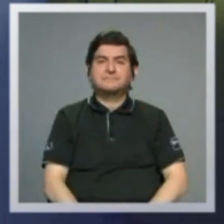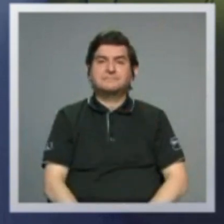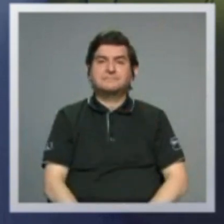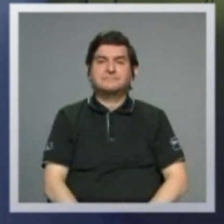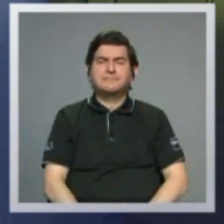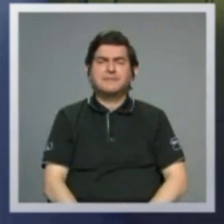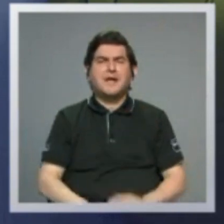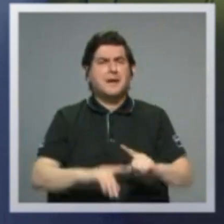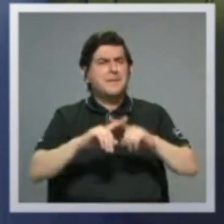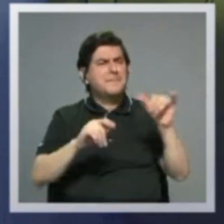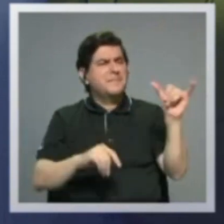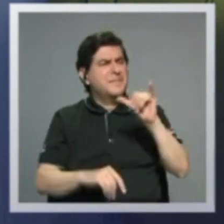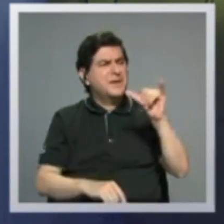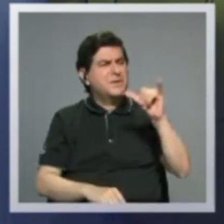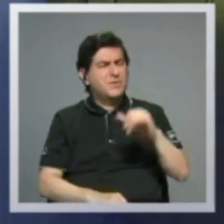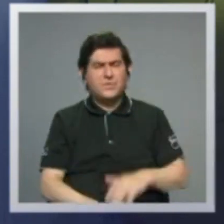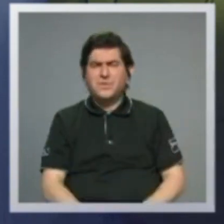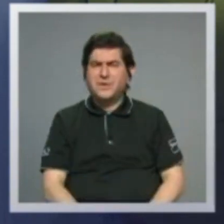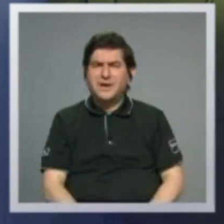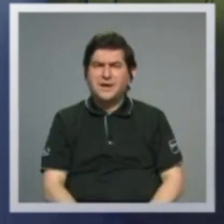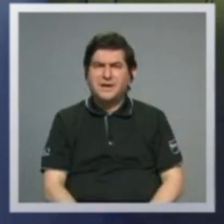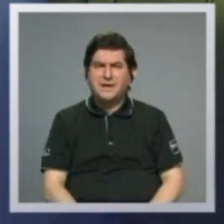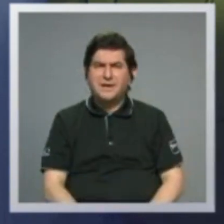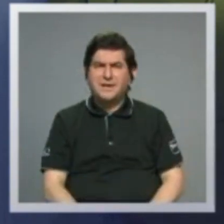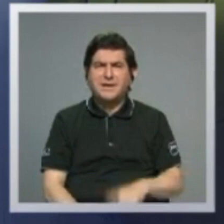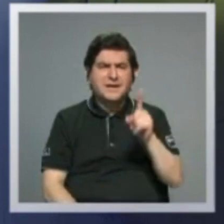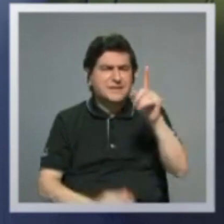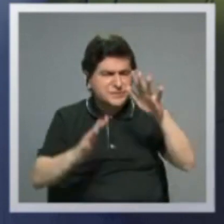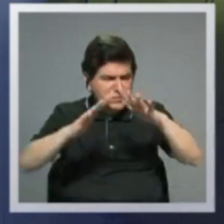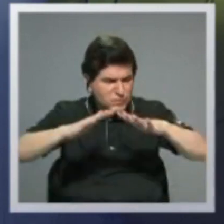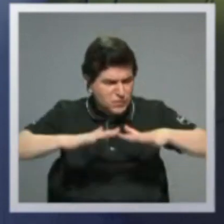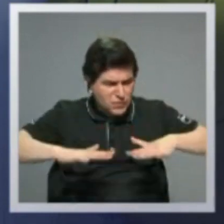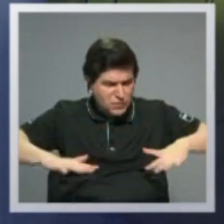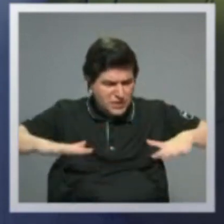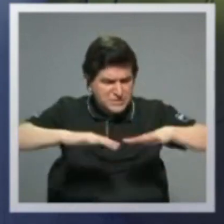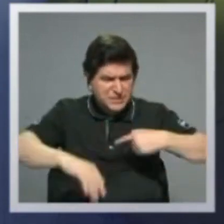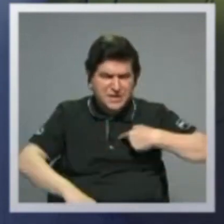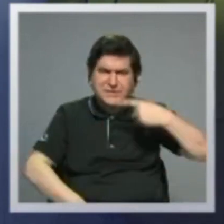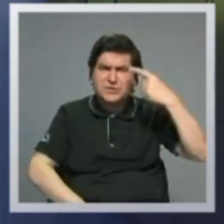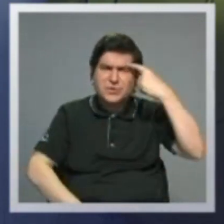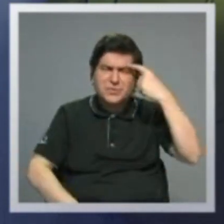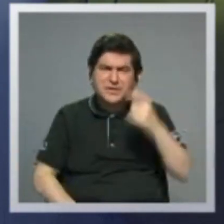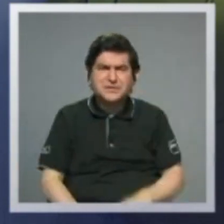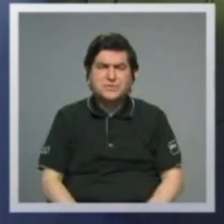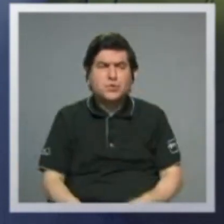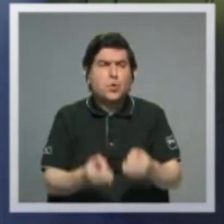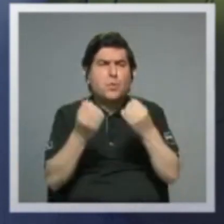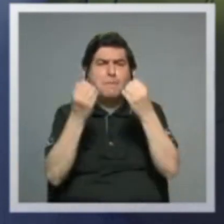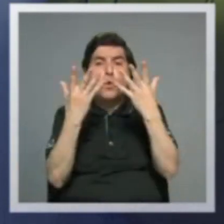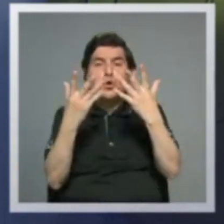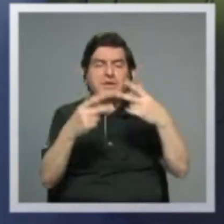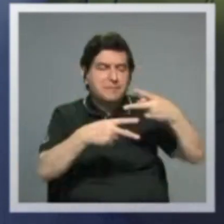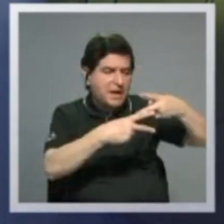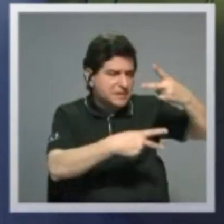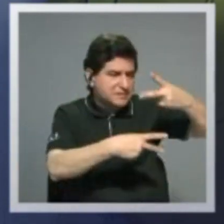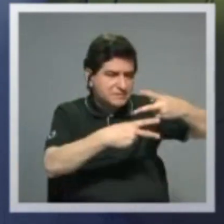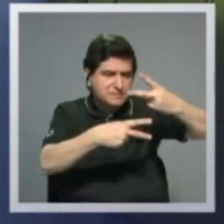pero también son un espacio que yo lo pienso como lleno de ventanas,